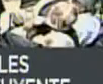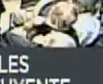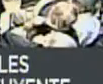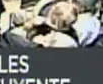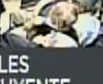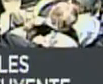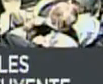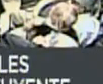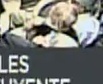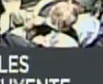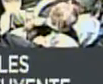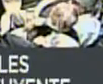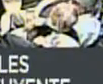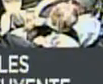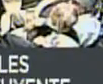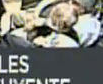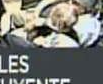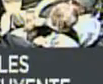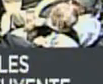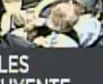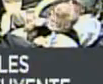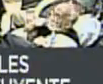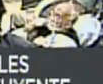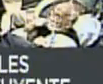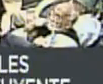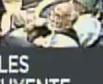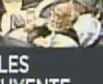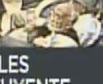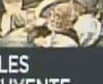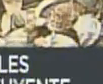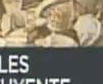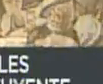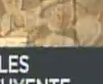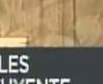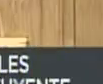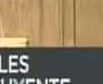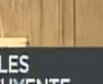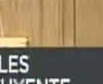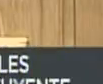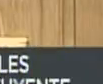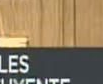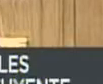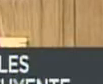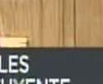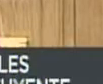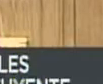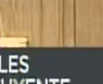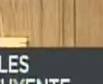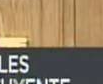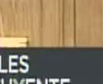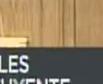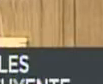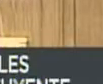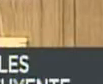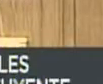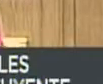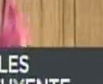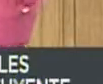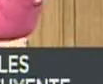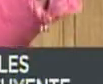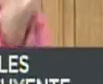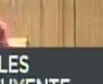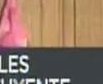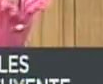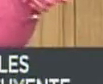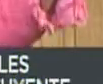Como lo dijimos desde el mismo día domingo, no tuvimos ningún tipo de novedades que fueran